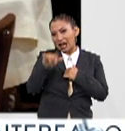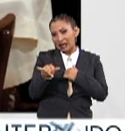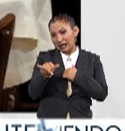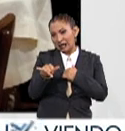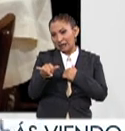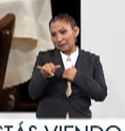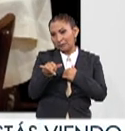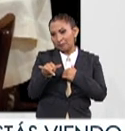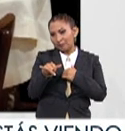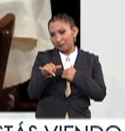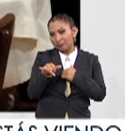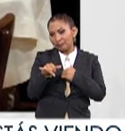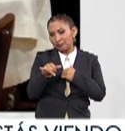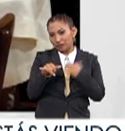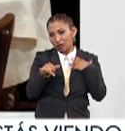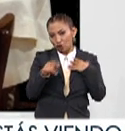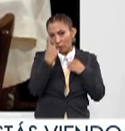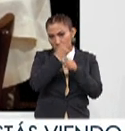nombre italiano.